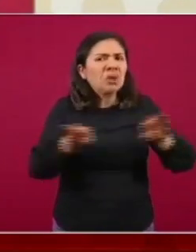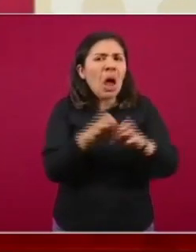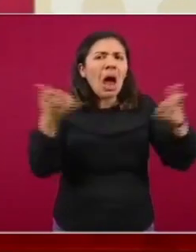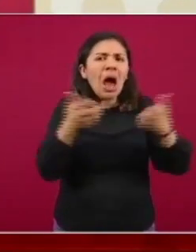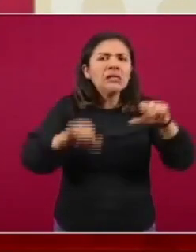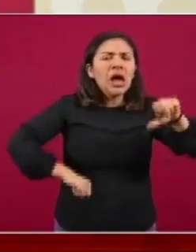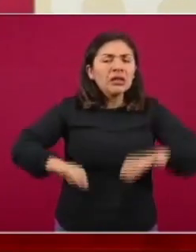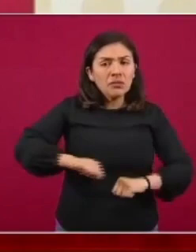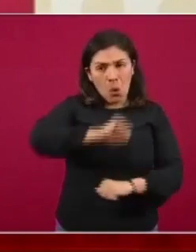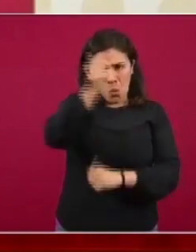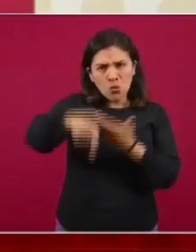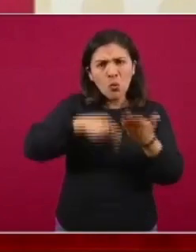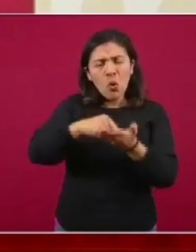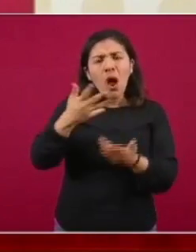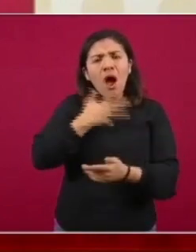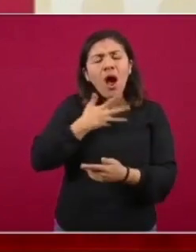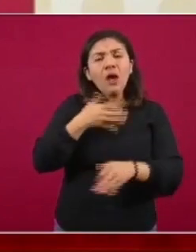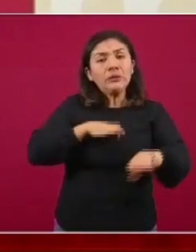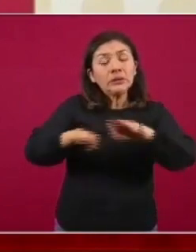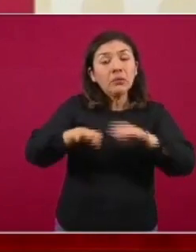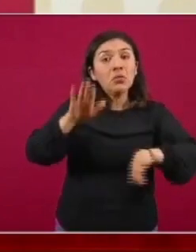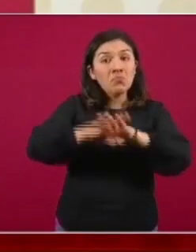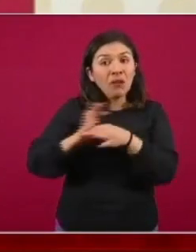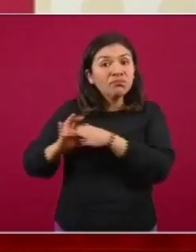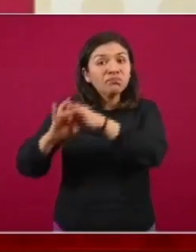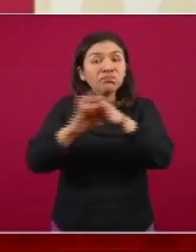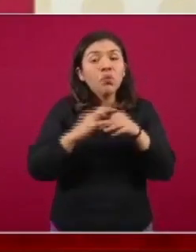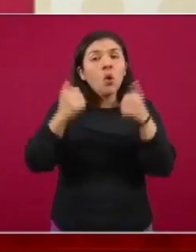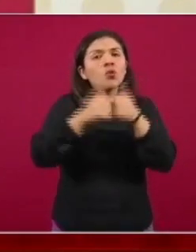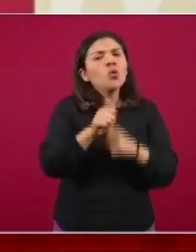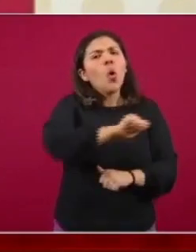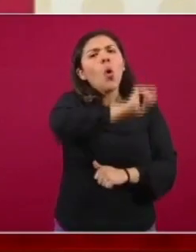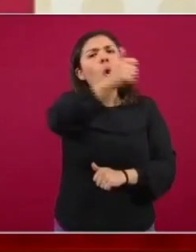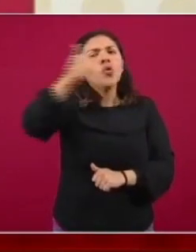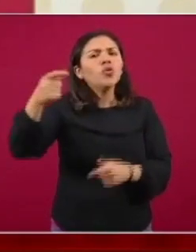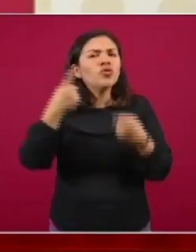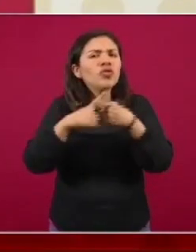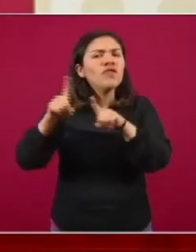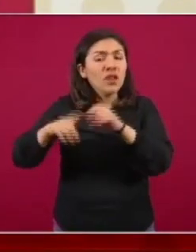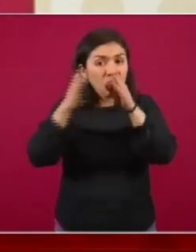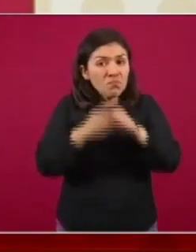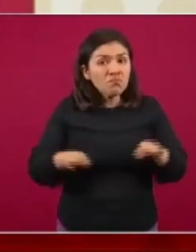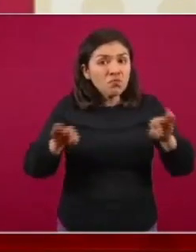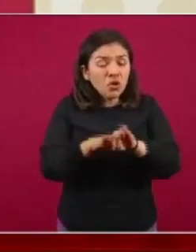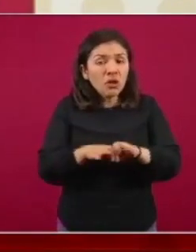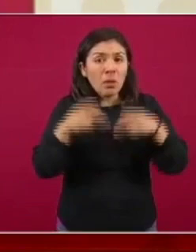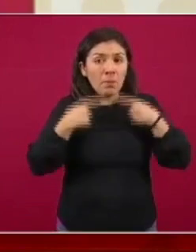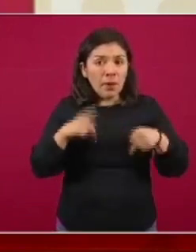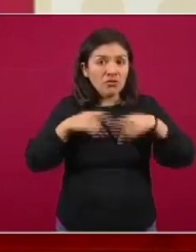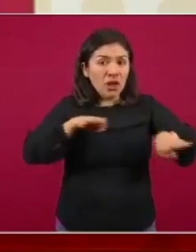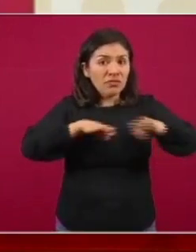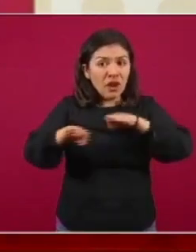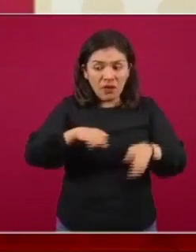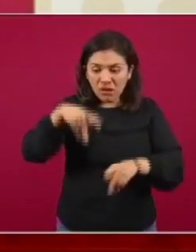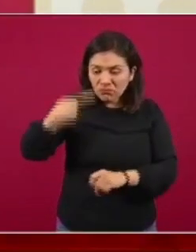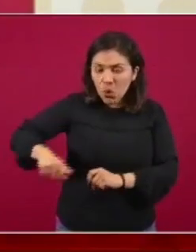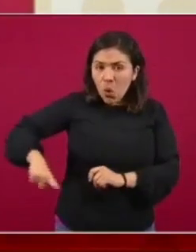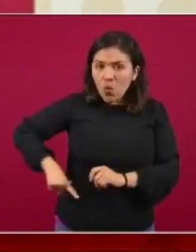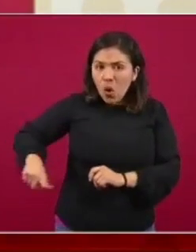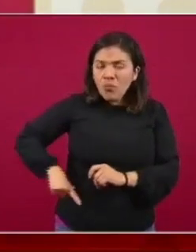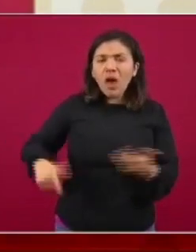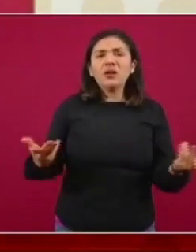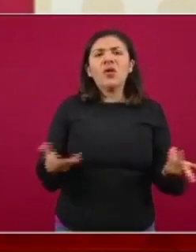En otros lugares hemos tenido un trabajo muy coordinado con otros sectores importantes, servidores de la nación.